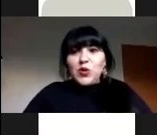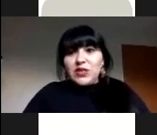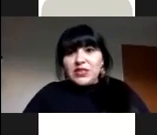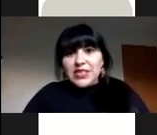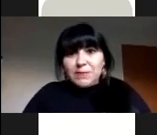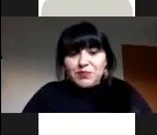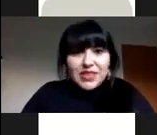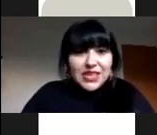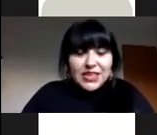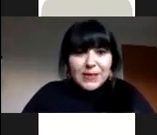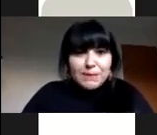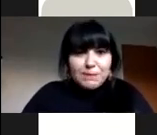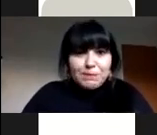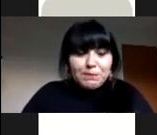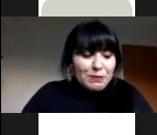les puedo decir?